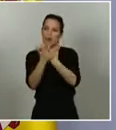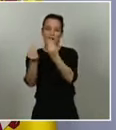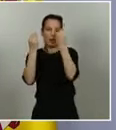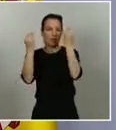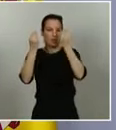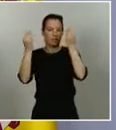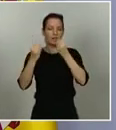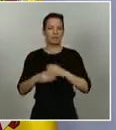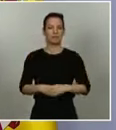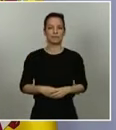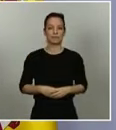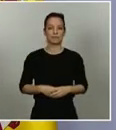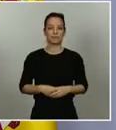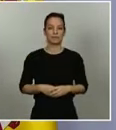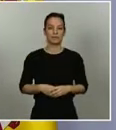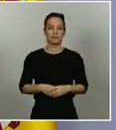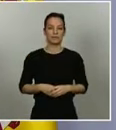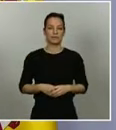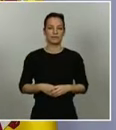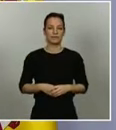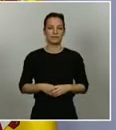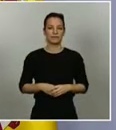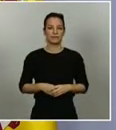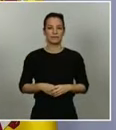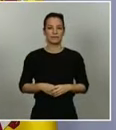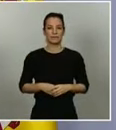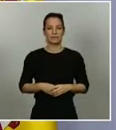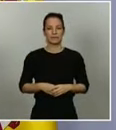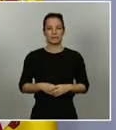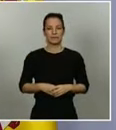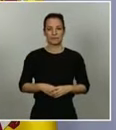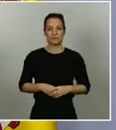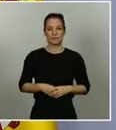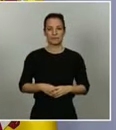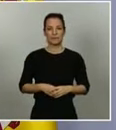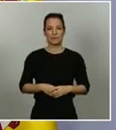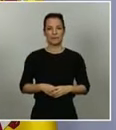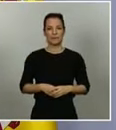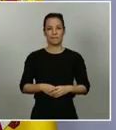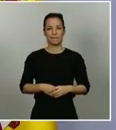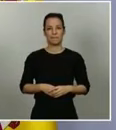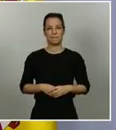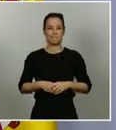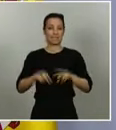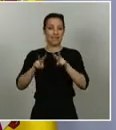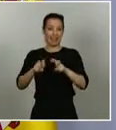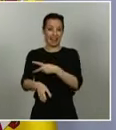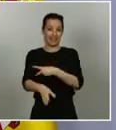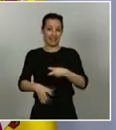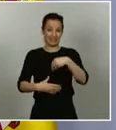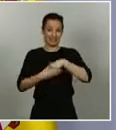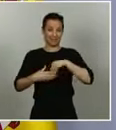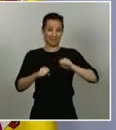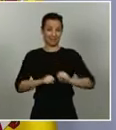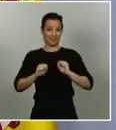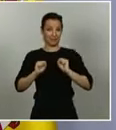el análisis, una parte de los análisis de anticuerpos que hemos realizado se ha hecho en laboratorio. Es